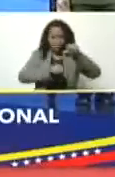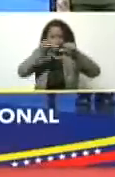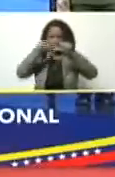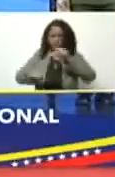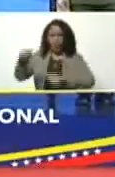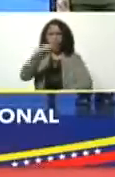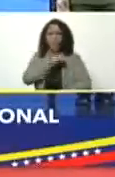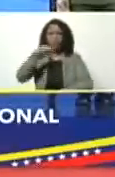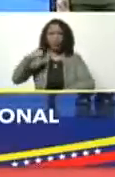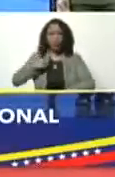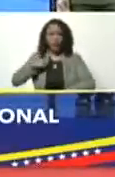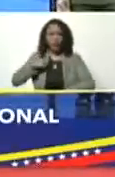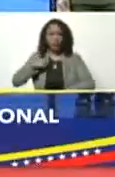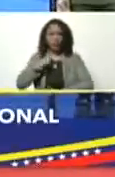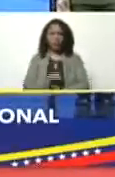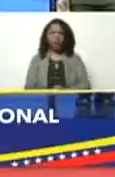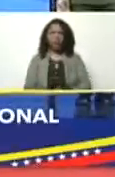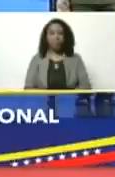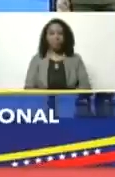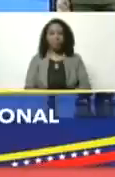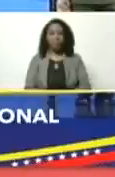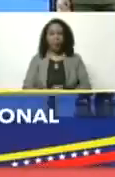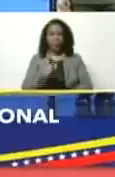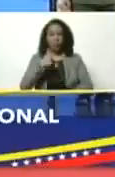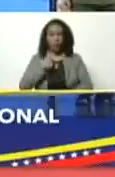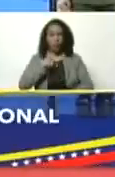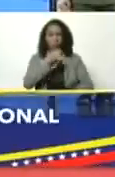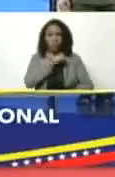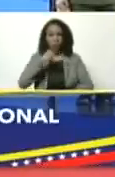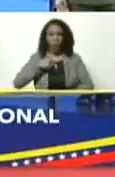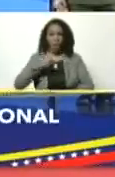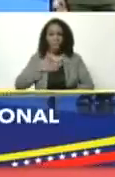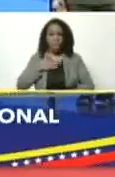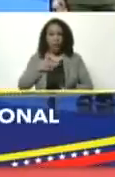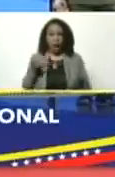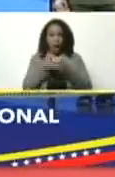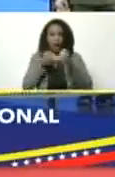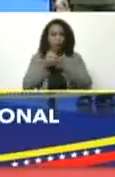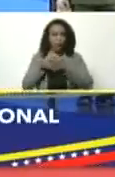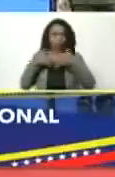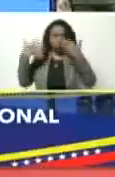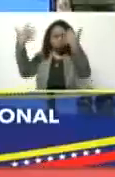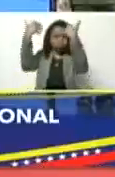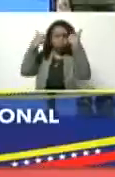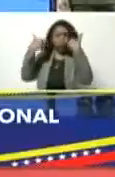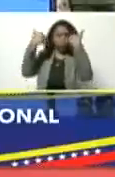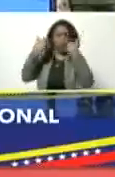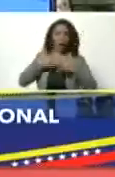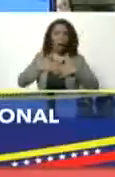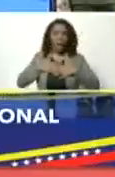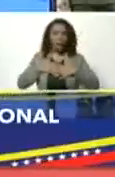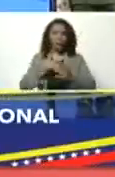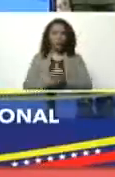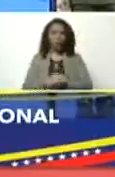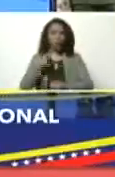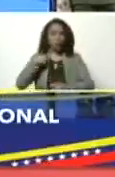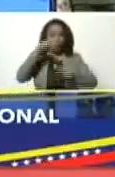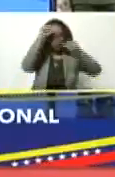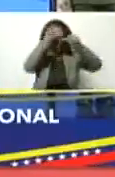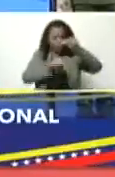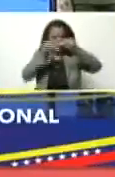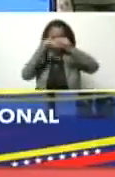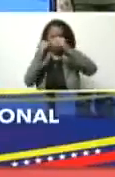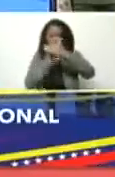personalmente Mora Márquez, personalmente, con mis equipos de asesoría. He revisado los ascensos